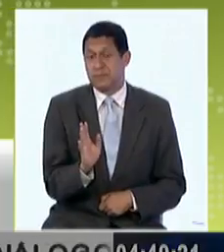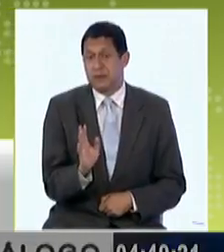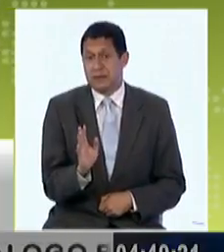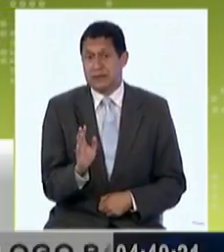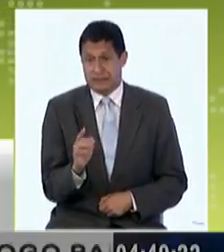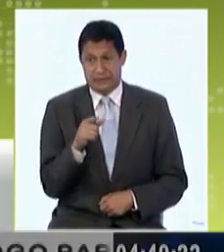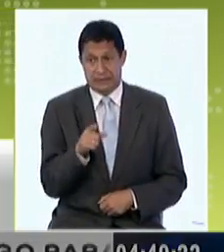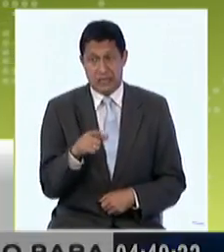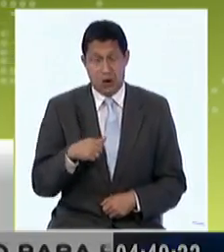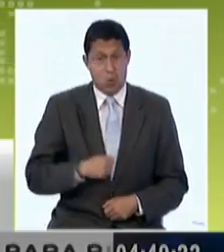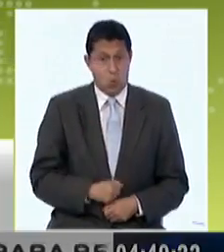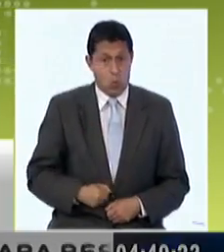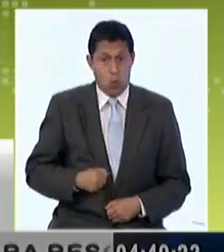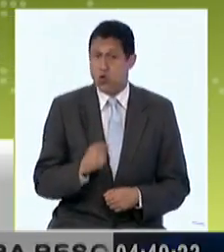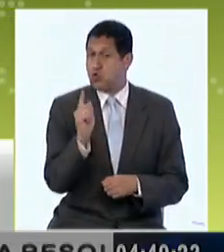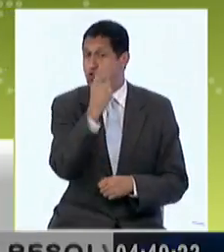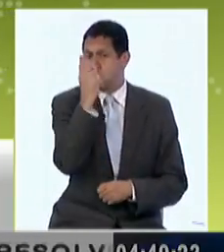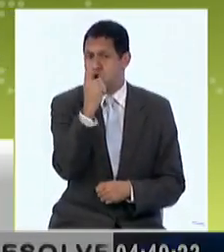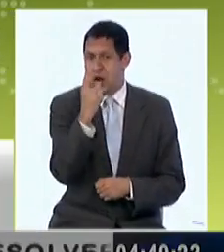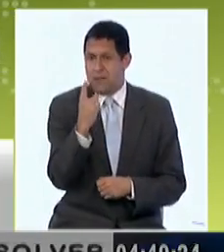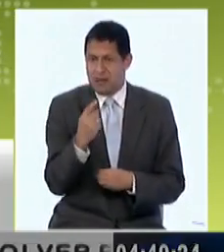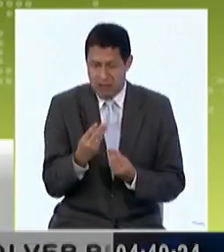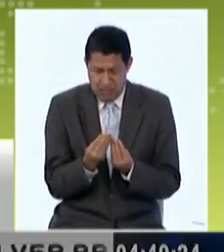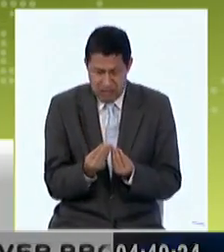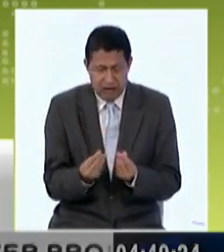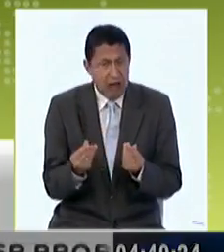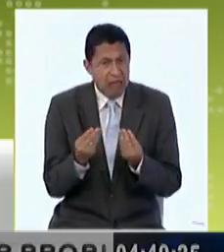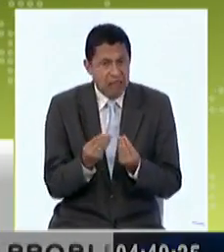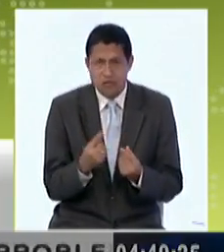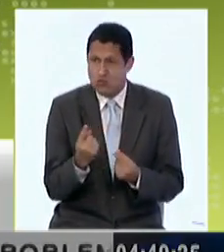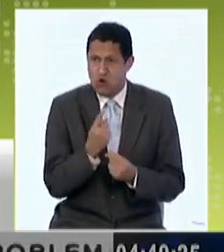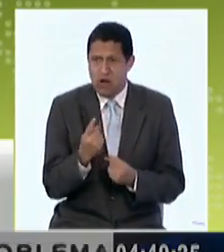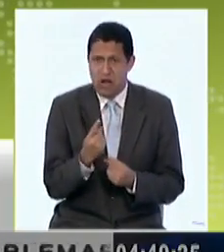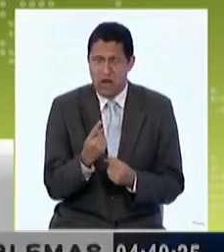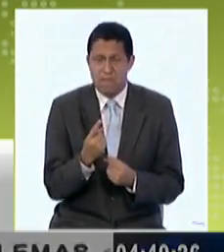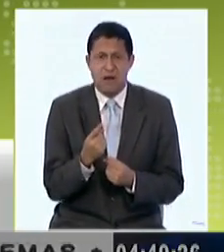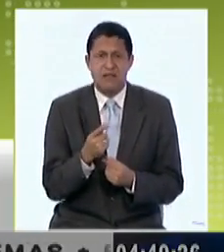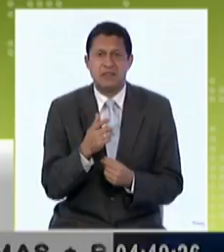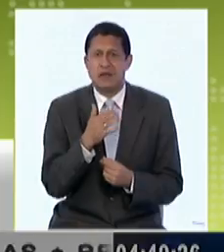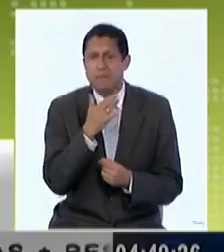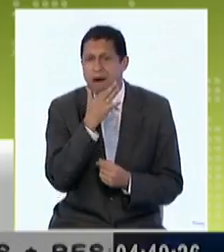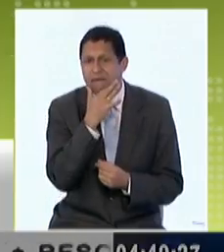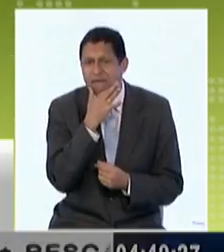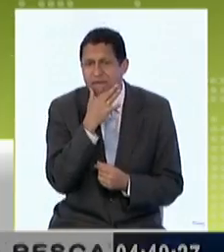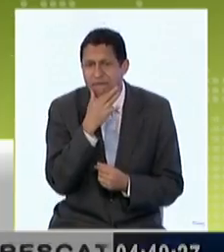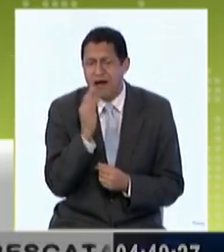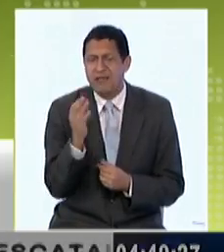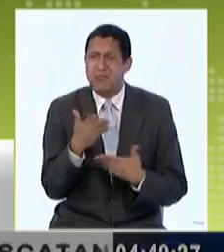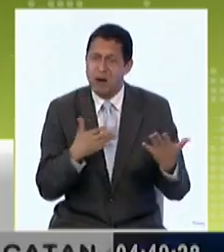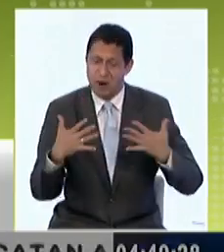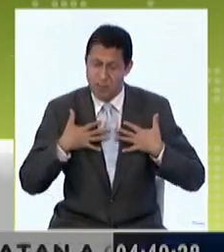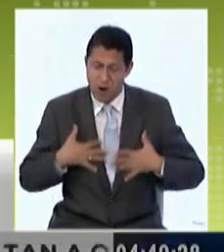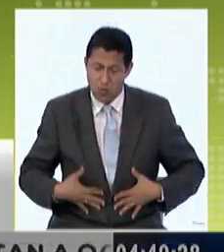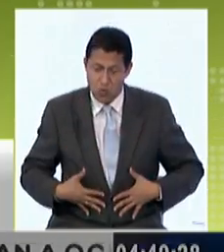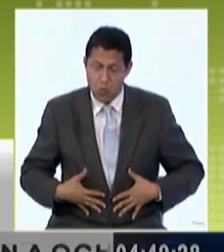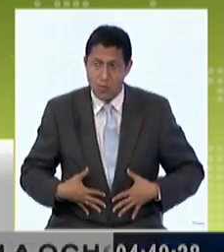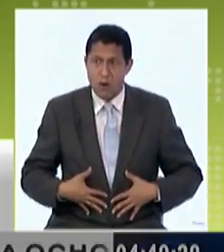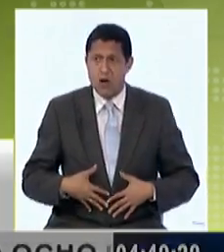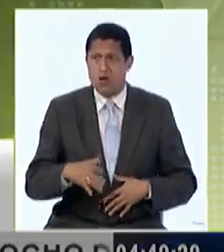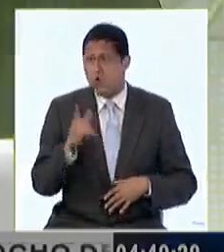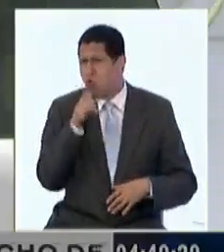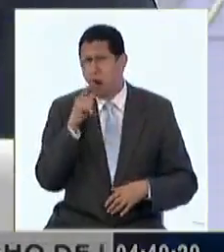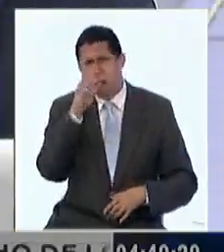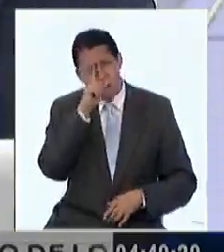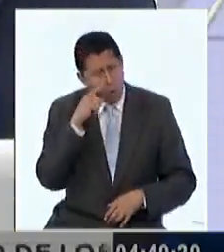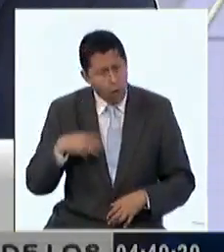estas ondas ultrasónicas solo afecten al adipocito o a la grasa lo hace mucho más gentil y amigable con el cuerpo. Por lo tanto, hay menos moretones,